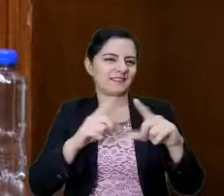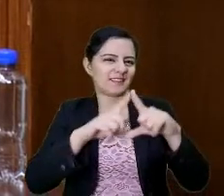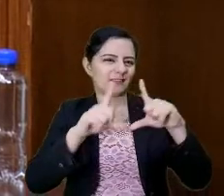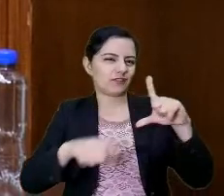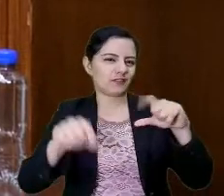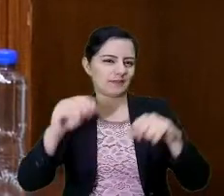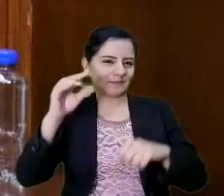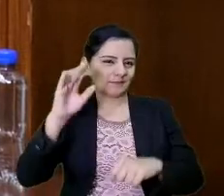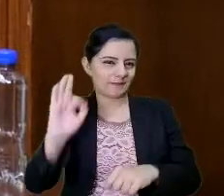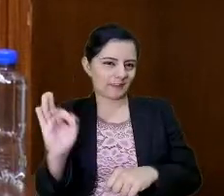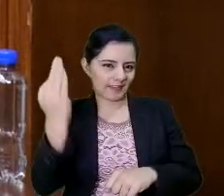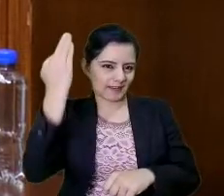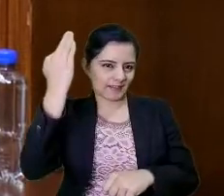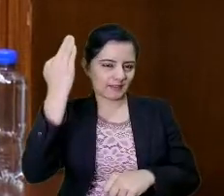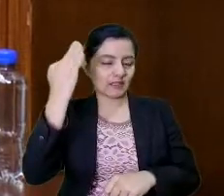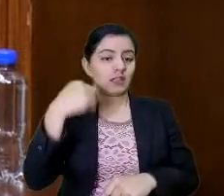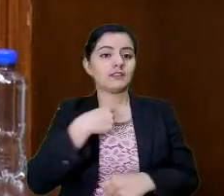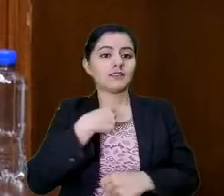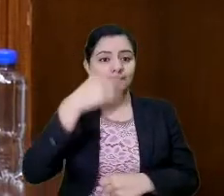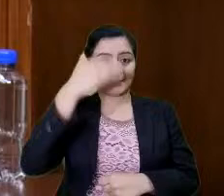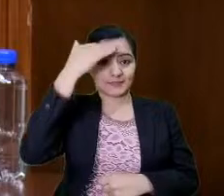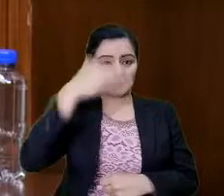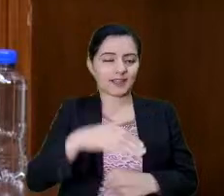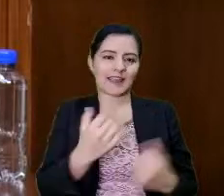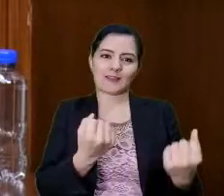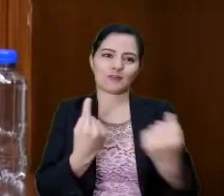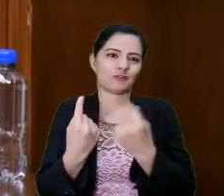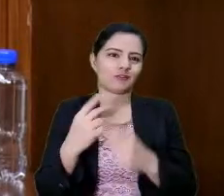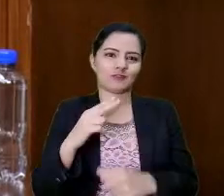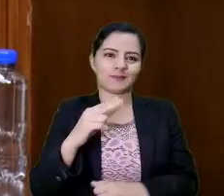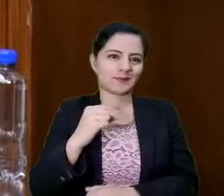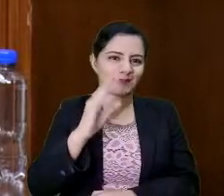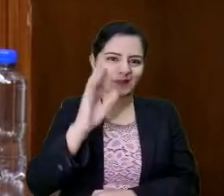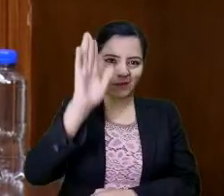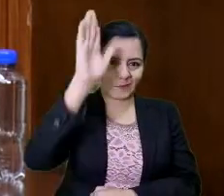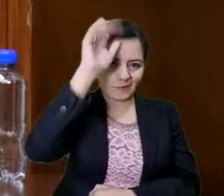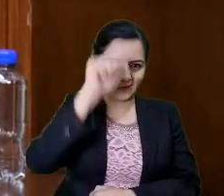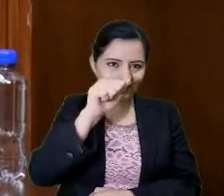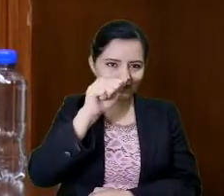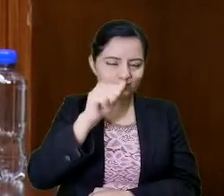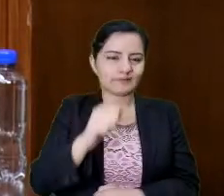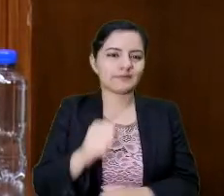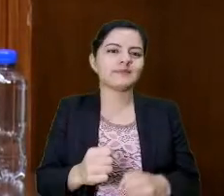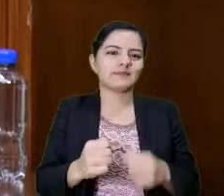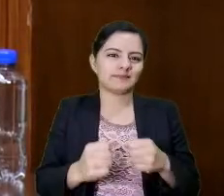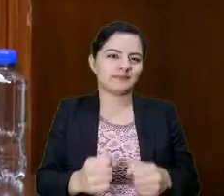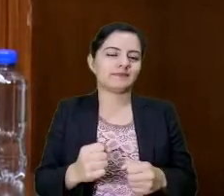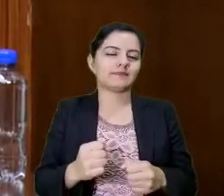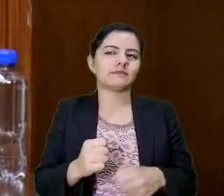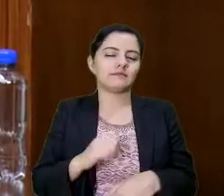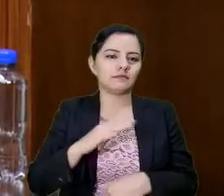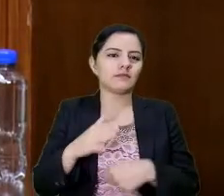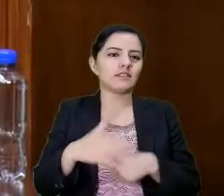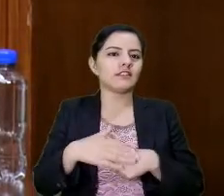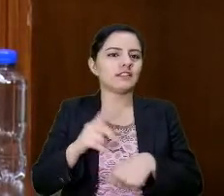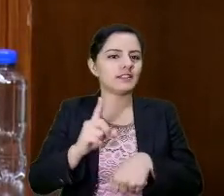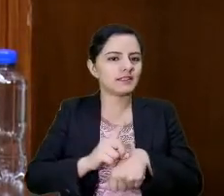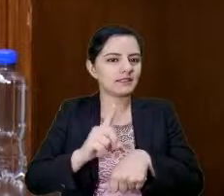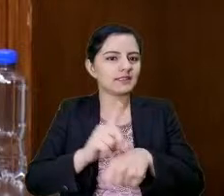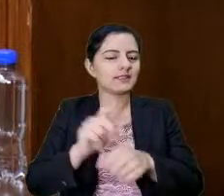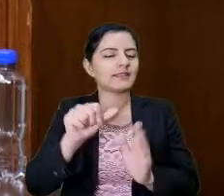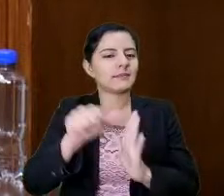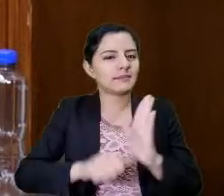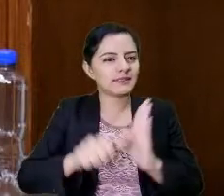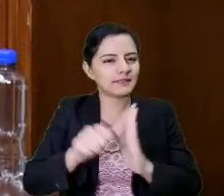que hay oposición seguramente en este tema y que serán días y meses de mucha controversia,